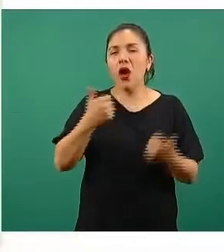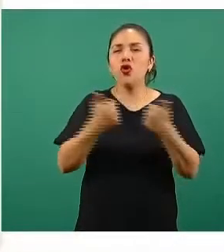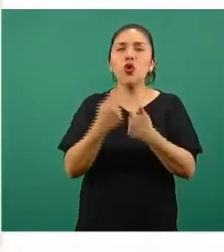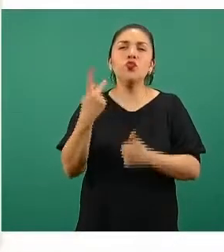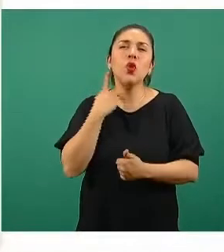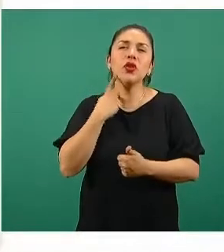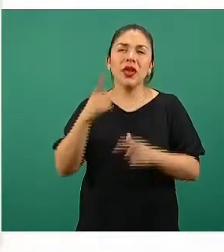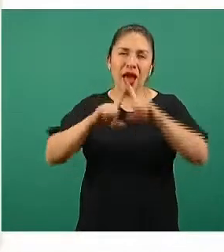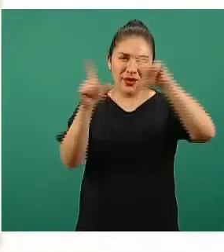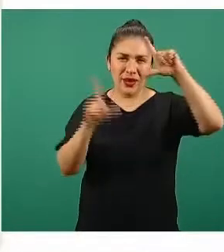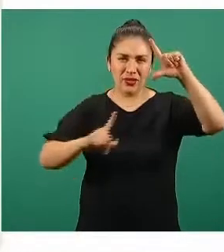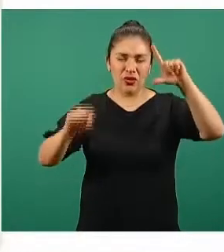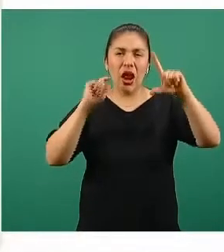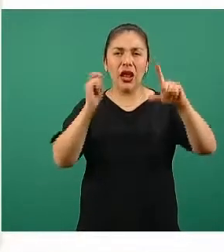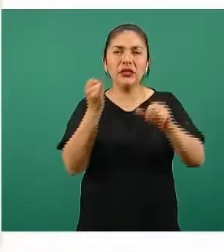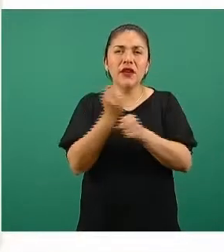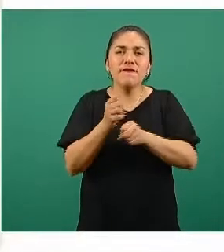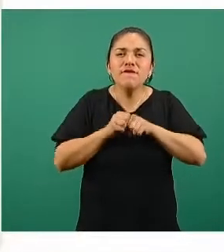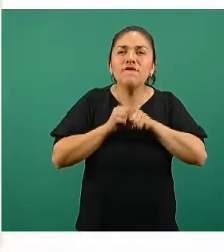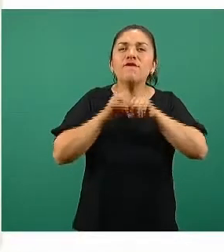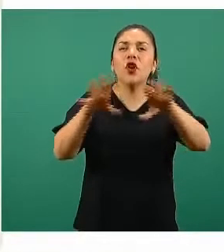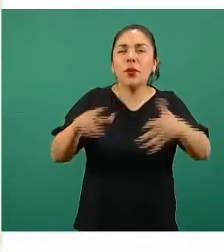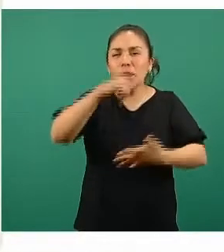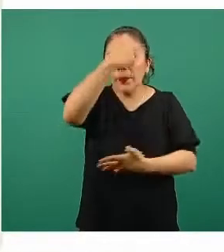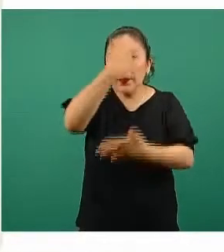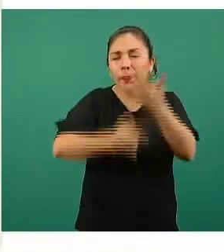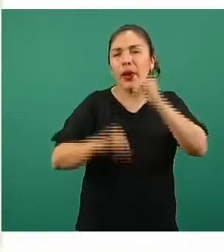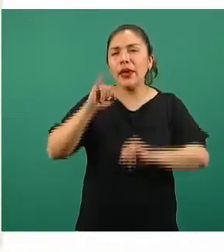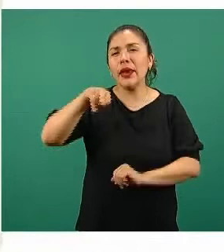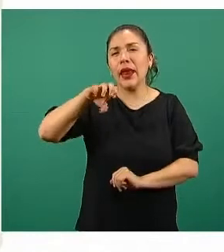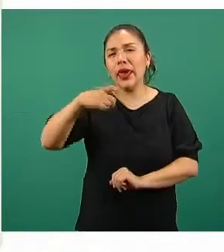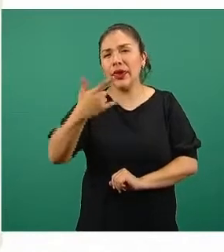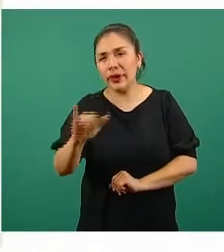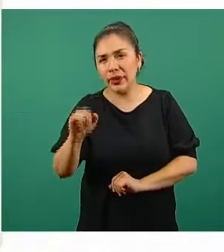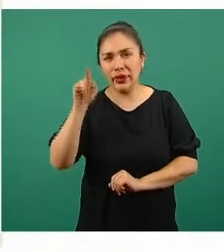política nacional, que son los datos de INEGI